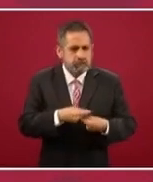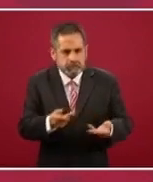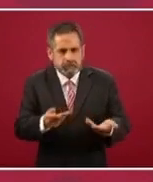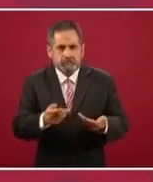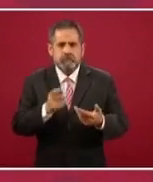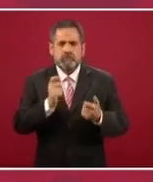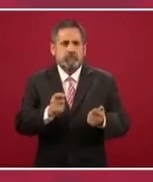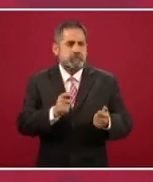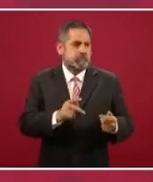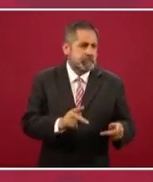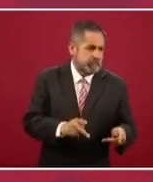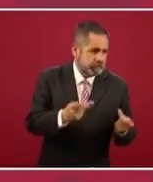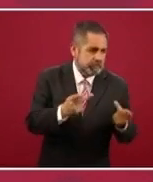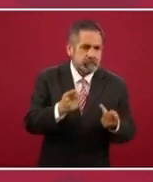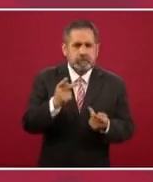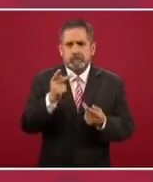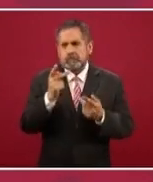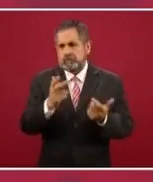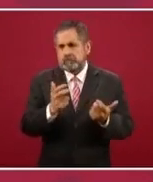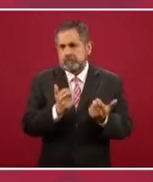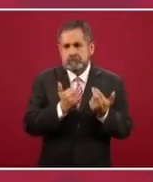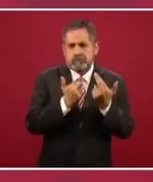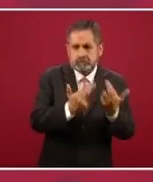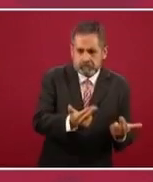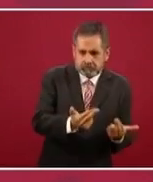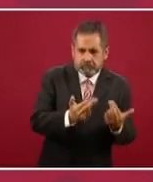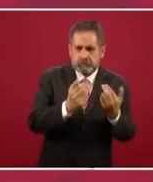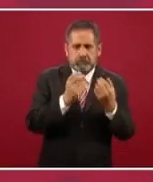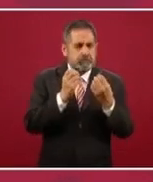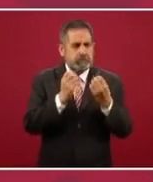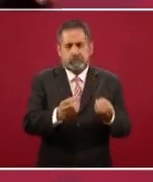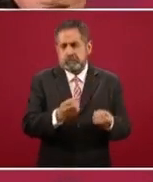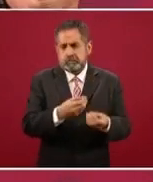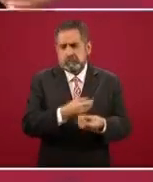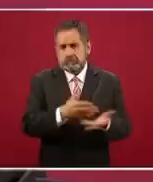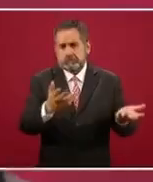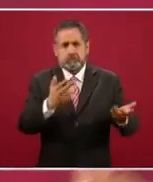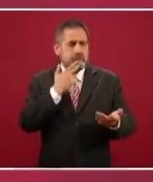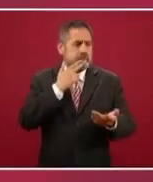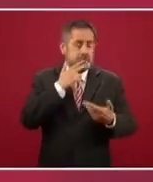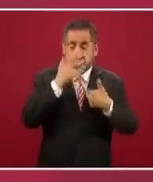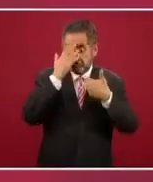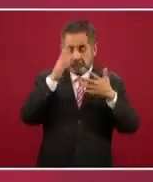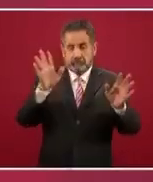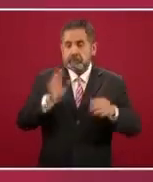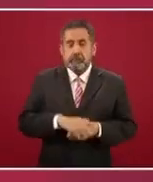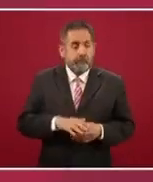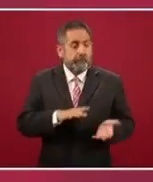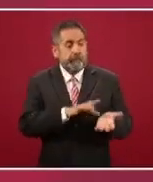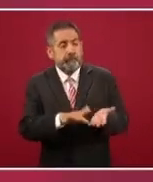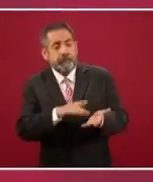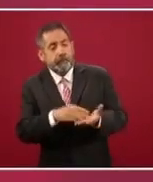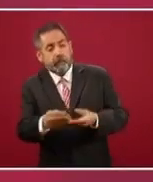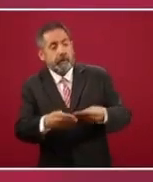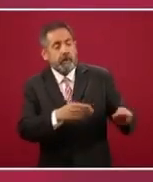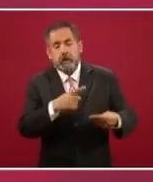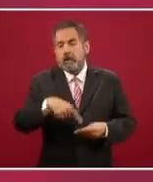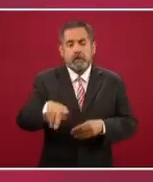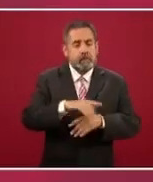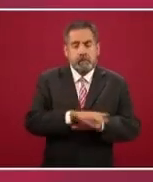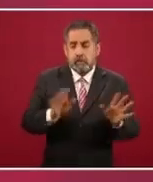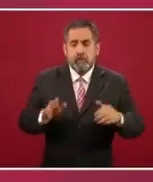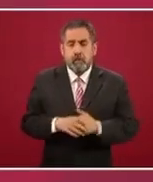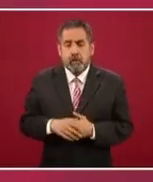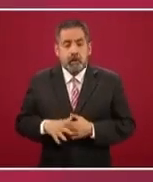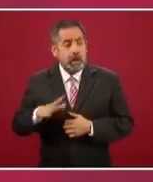distribuyen, los venden, los regalan, o sea, los utilizan para apoyar a sus trabajadores. Hay